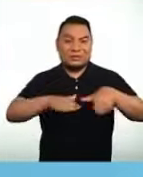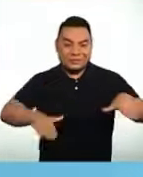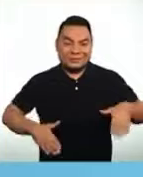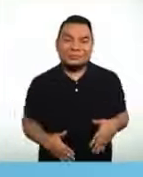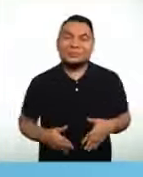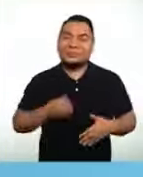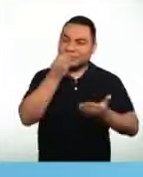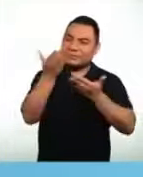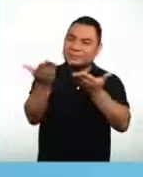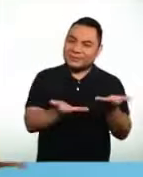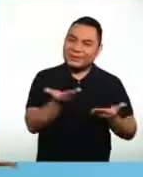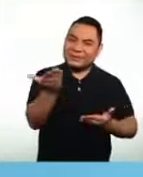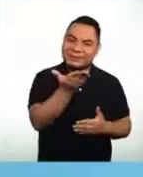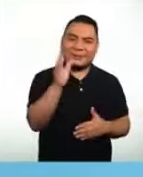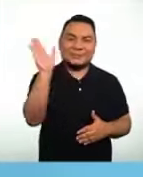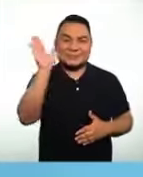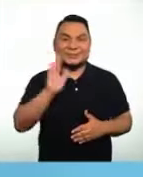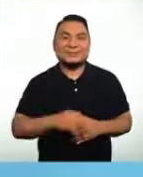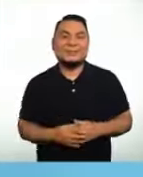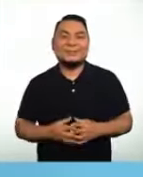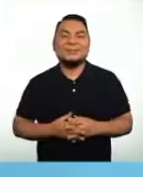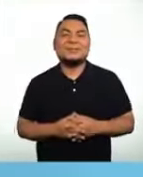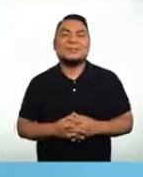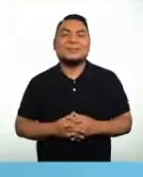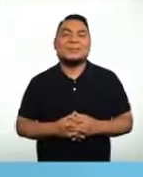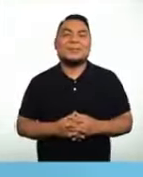y niños. ¡Bienvenida, Suset!